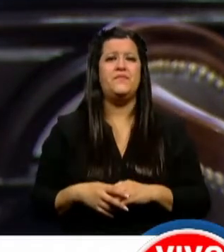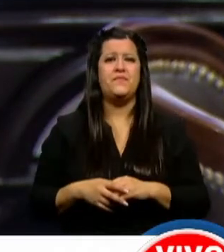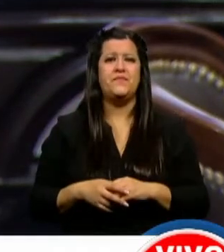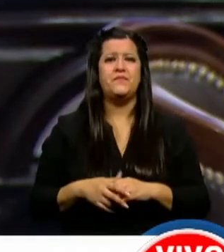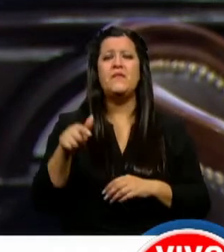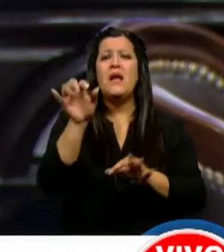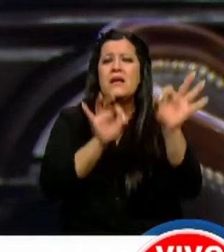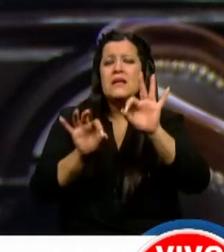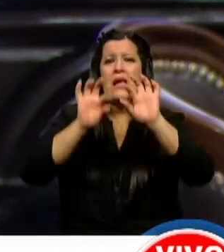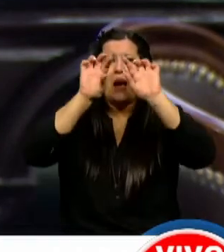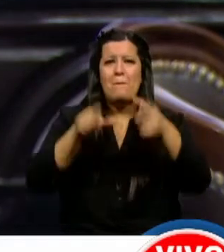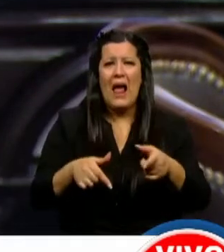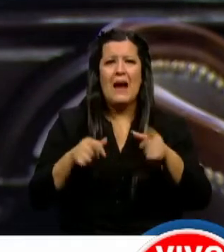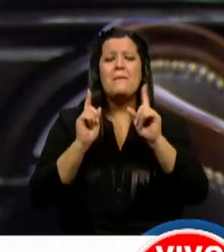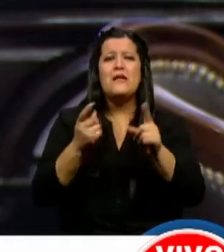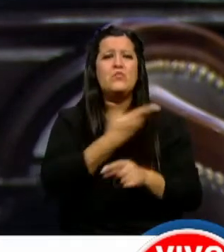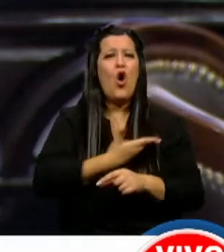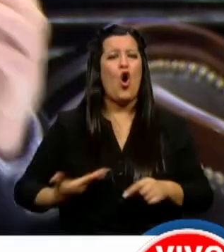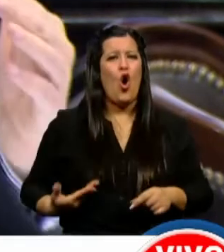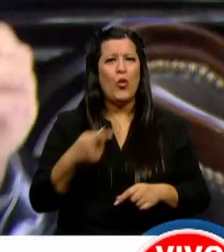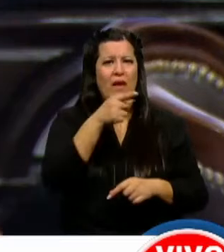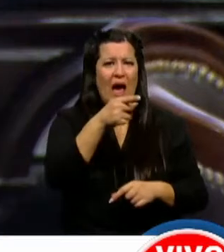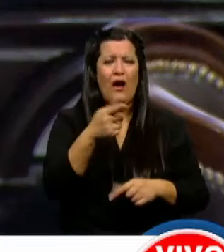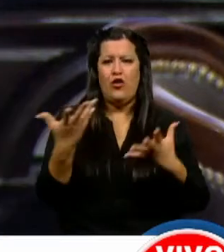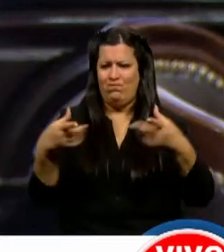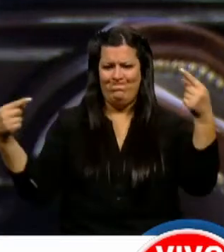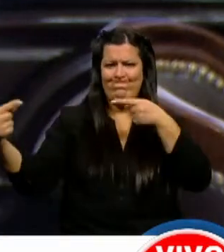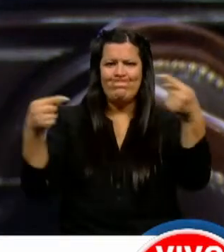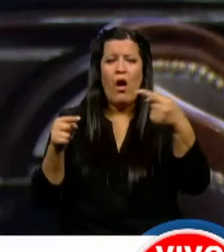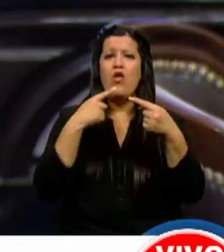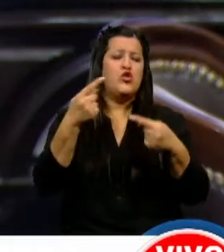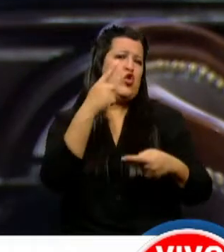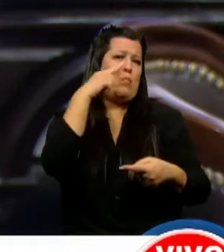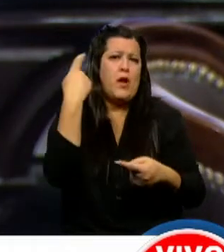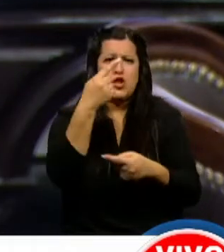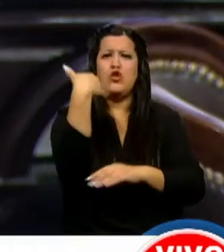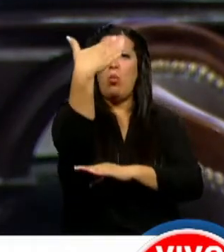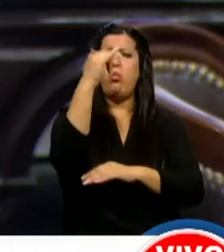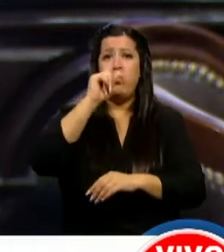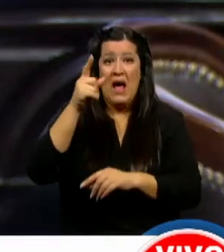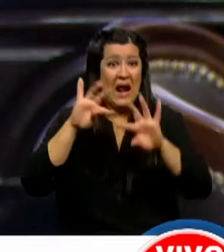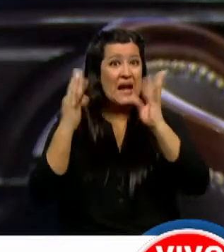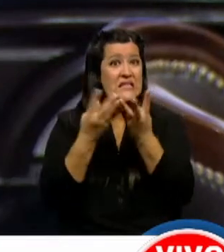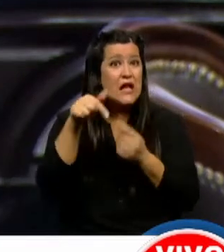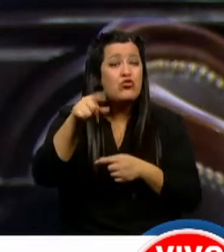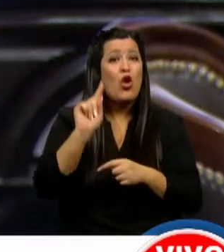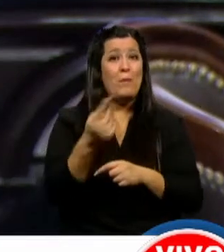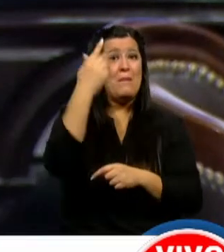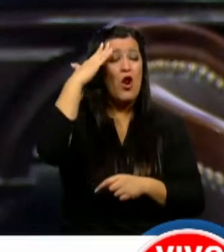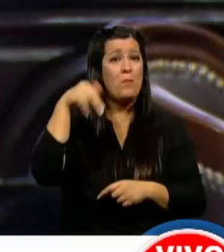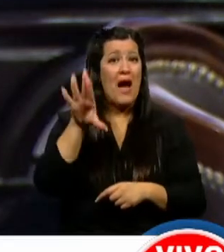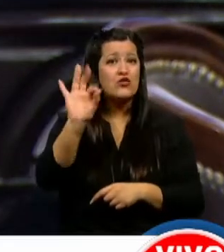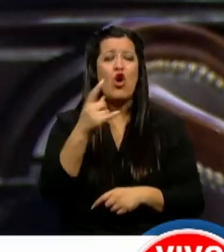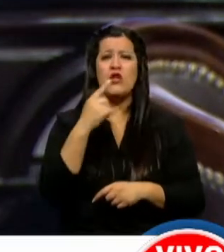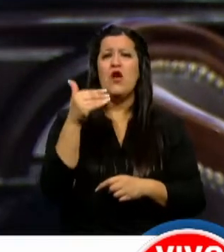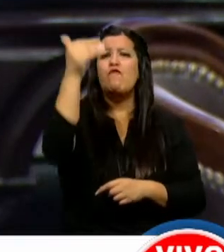esta estrategia que ha llevado adelante el gobierno contradictoria, saliendo a decir para afuera, el presidente lo dijo acá en el recinto el 1 de marzo, el